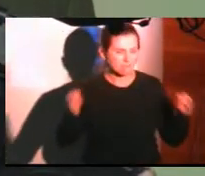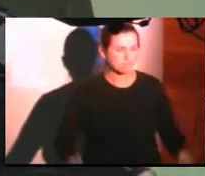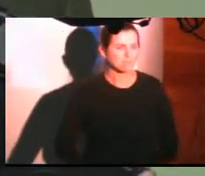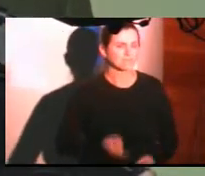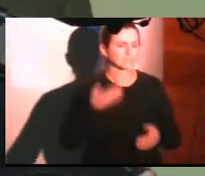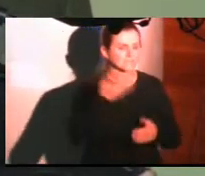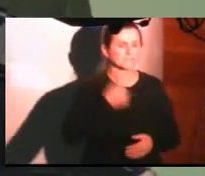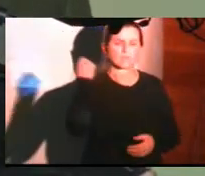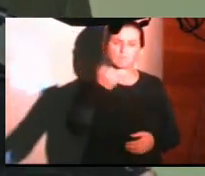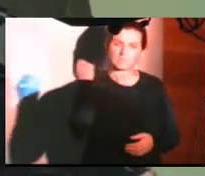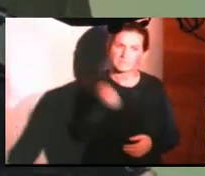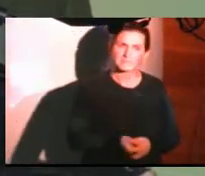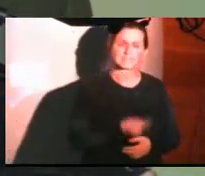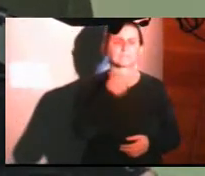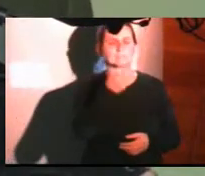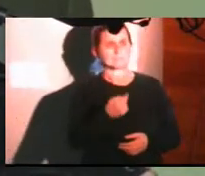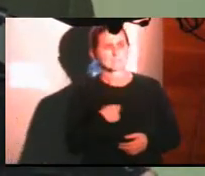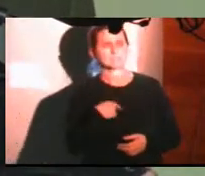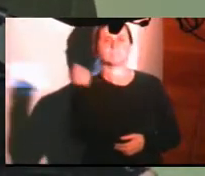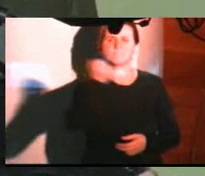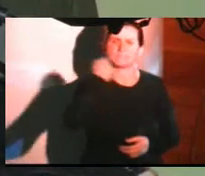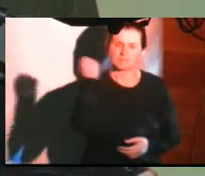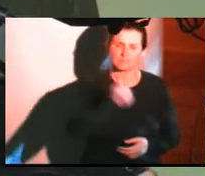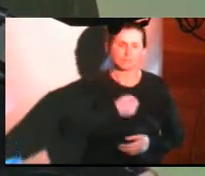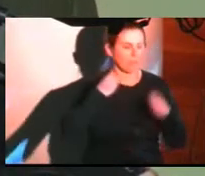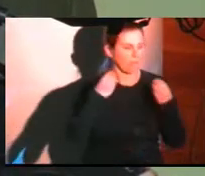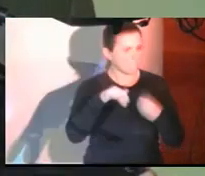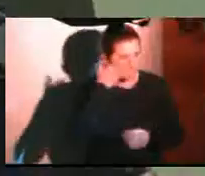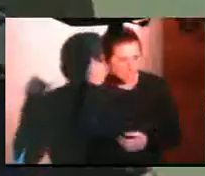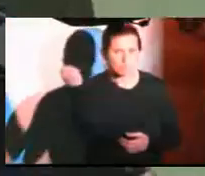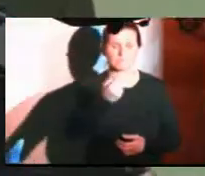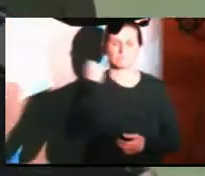despacio de lo que queríamos, pero ahora estamos